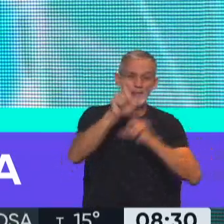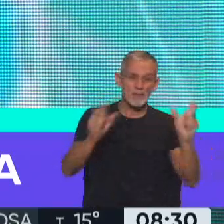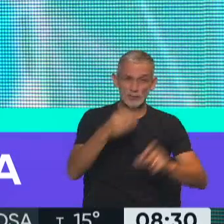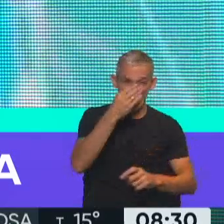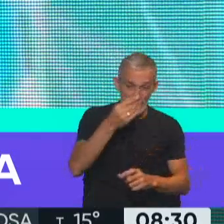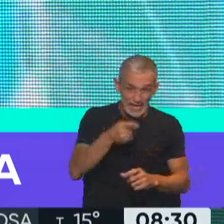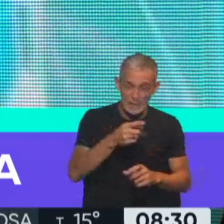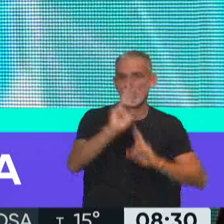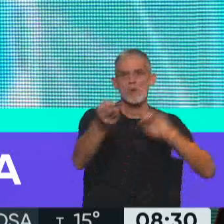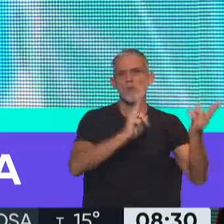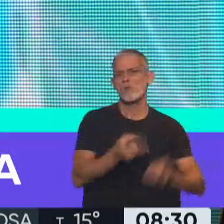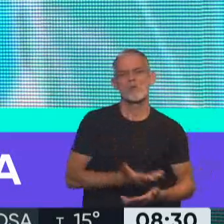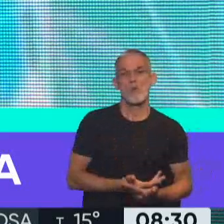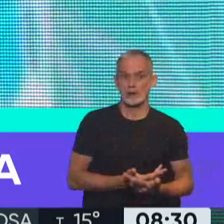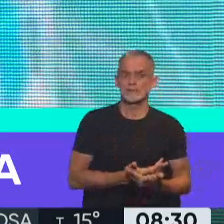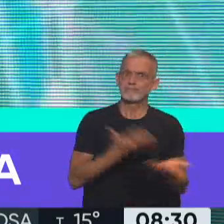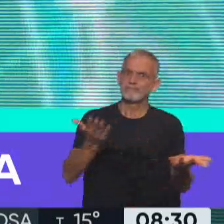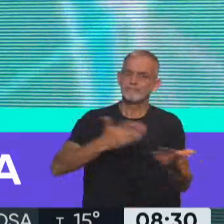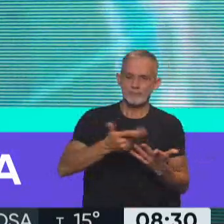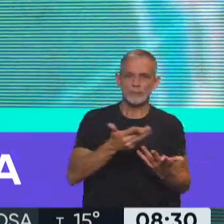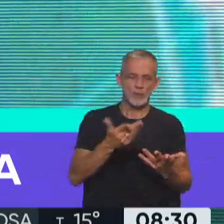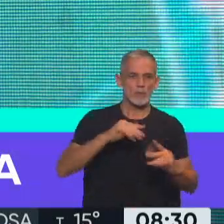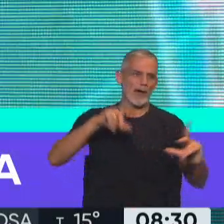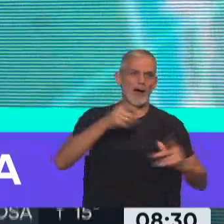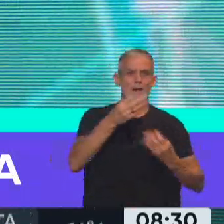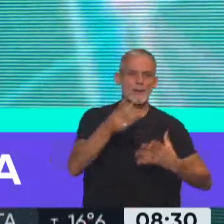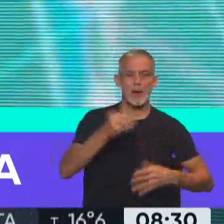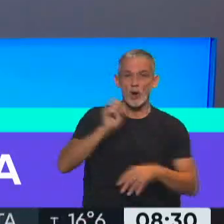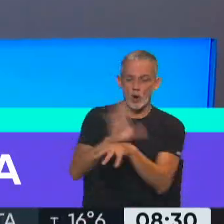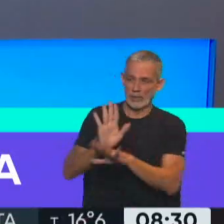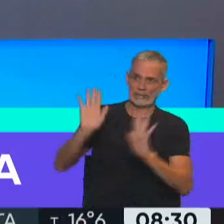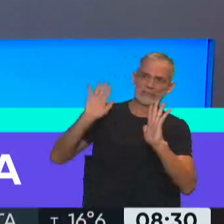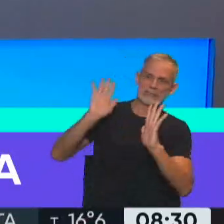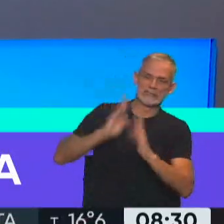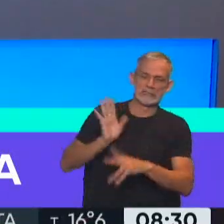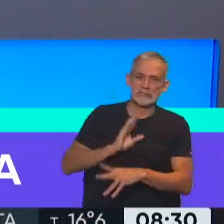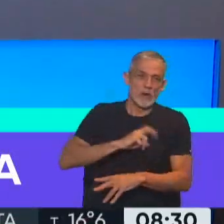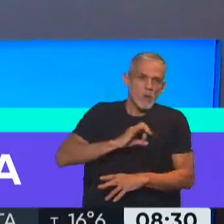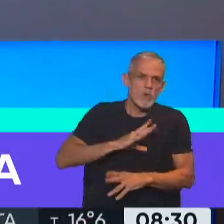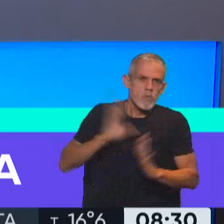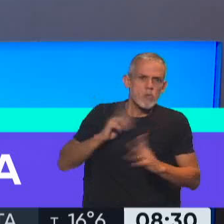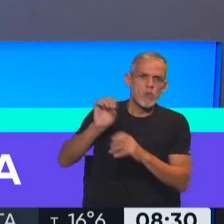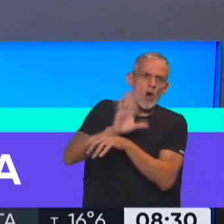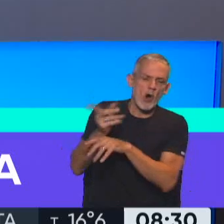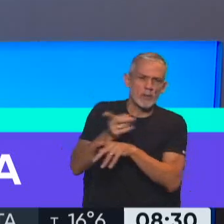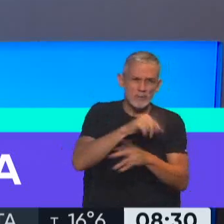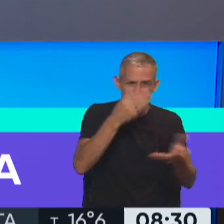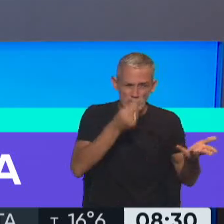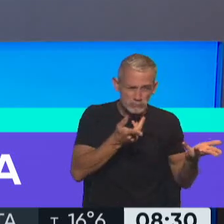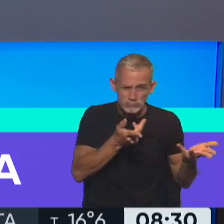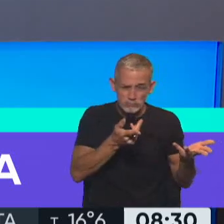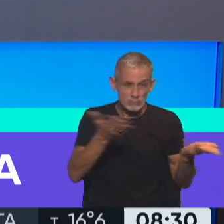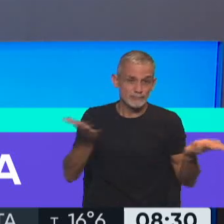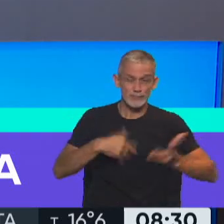gripe en el mundo. Sí, claro. tal cual. Por eso digo, tiene buena prensa, uno habla del COVID y nos alarmamos todos y vivimos en un estado